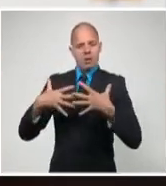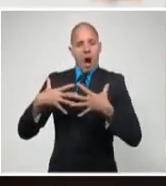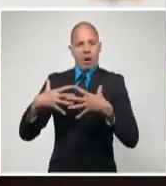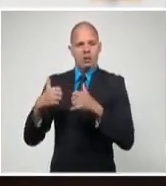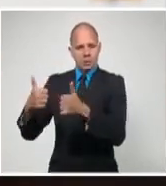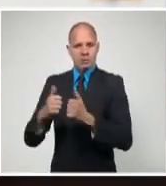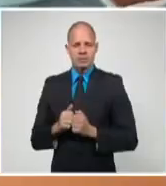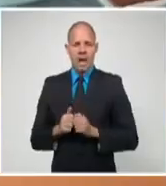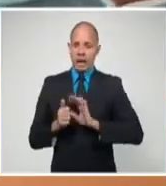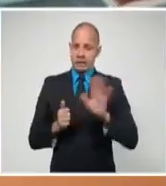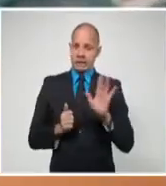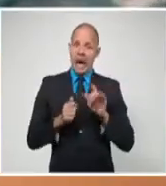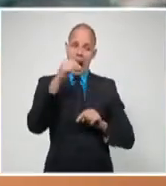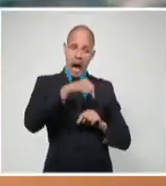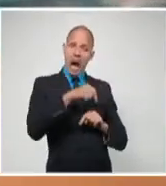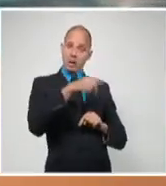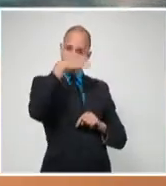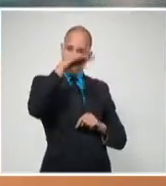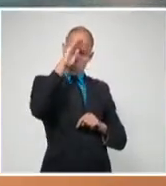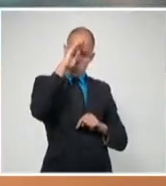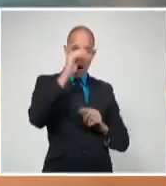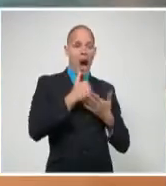lograr un resultado en el menor tiempo posible.